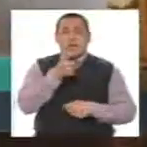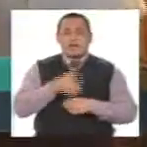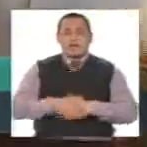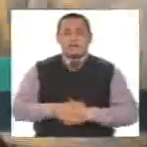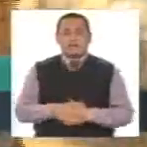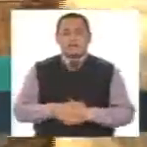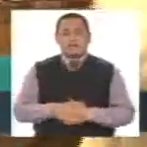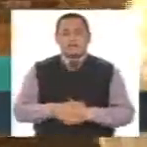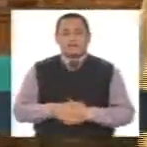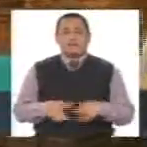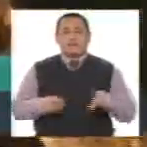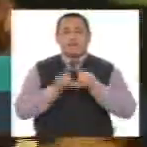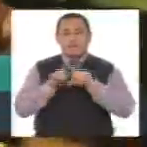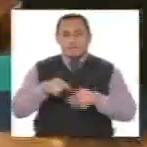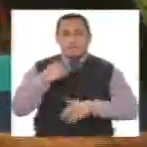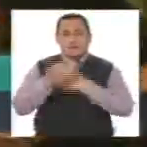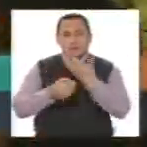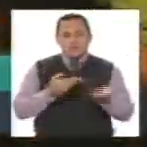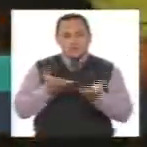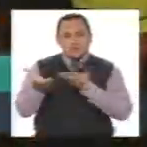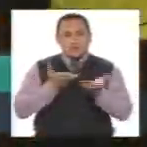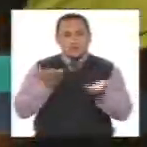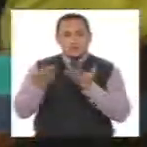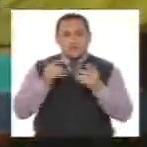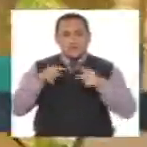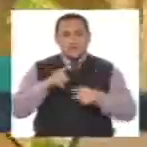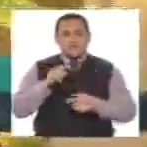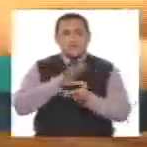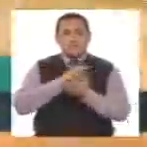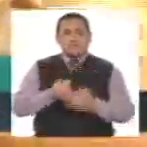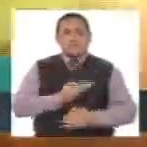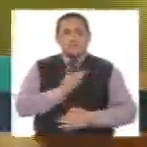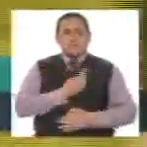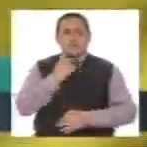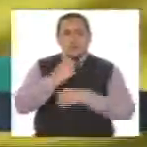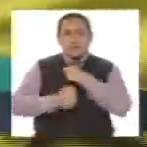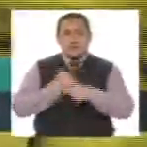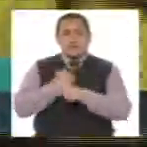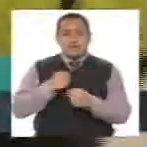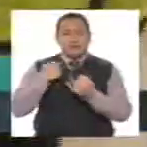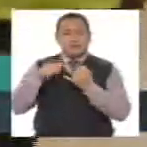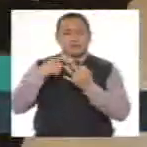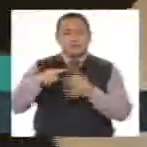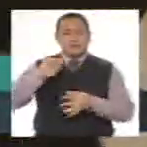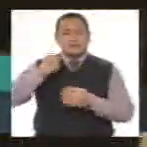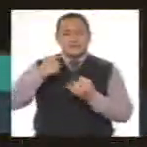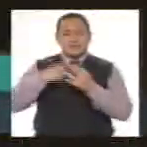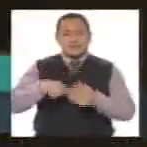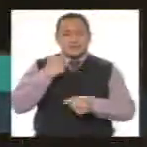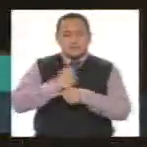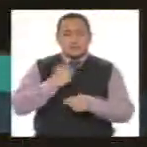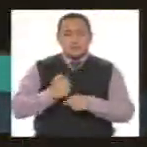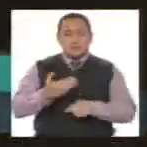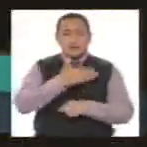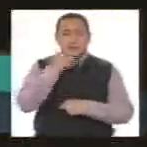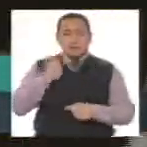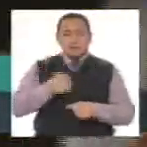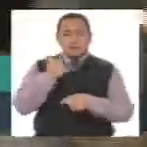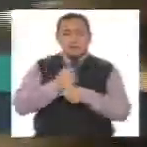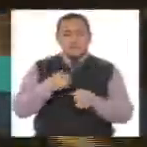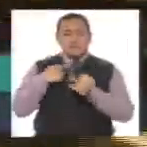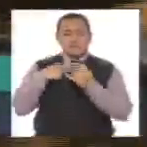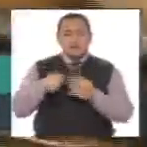kiosco saludable se puso en marcha en mayo de este año y desde entonces me lee una estrategia se han implementado para mejorar los hábitos alimenticios